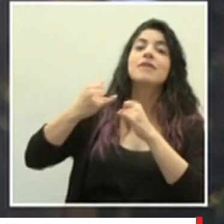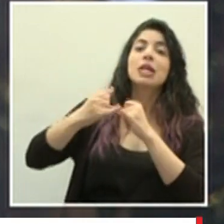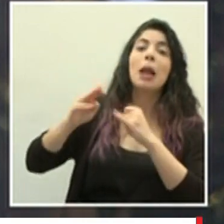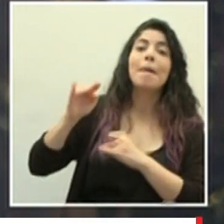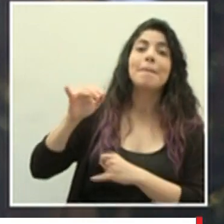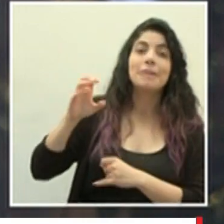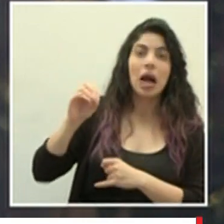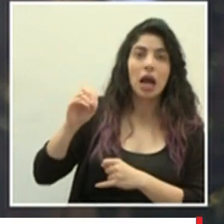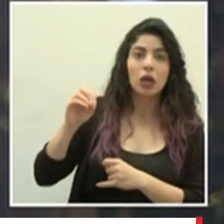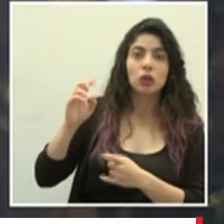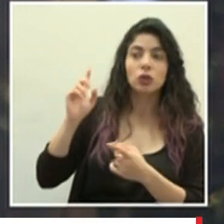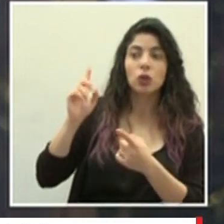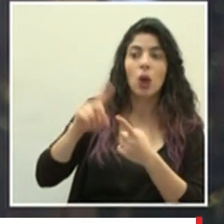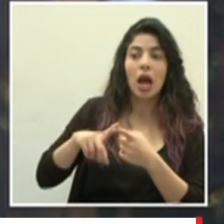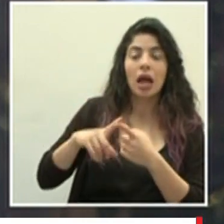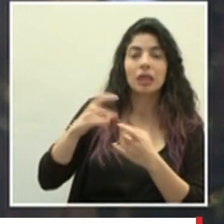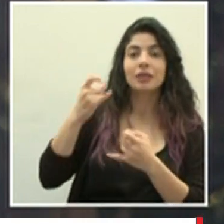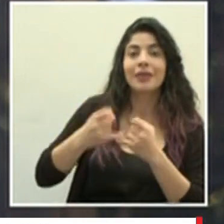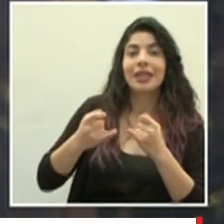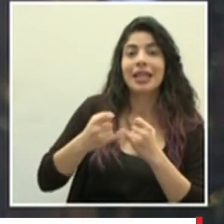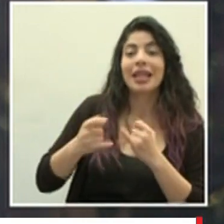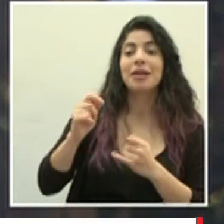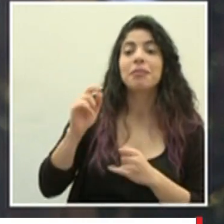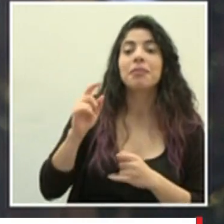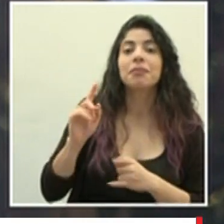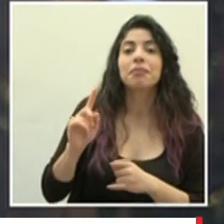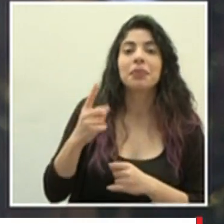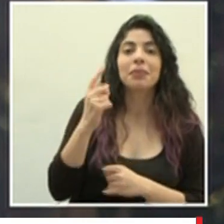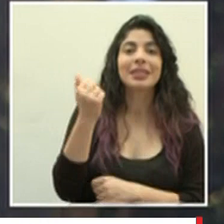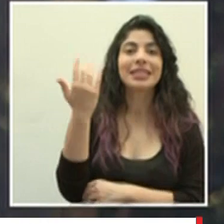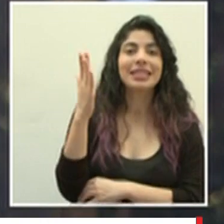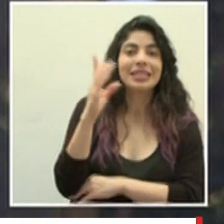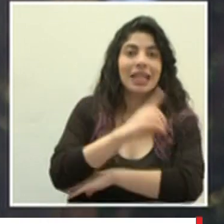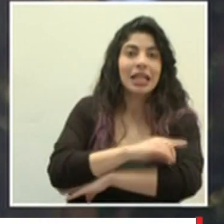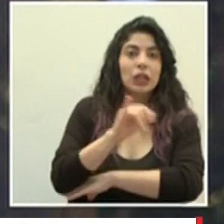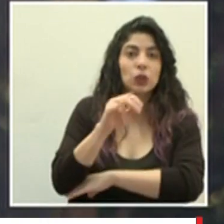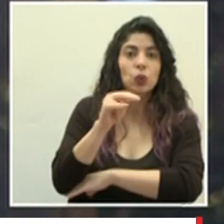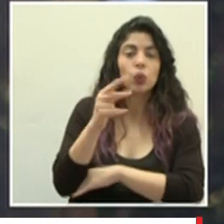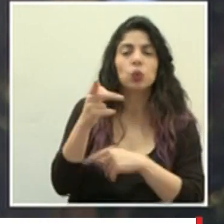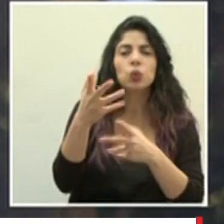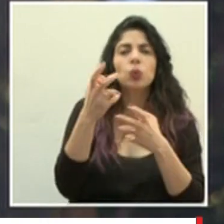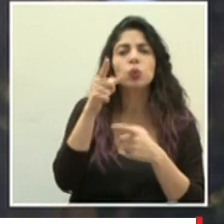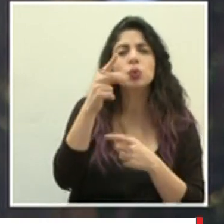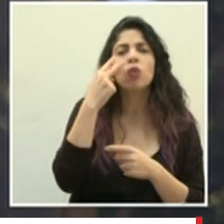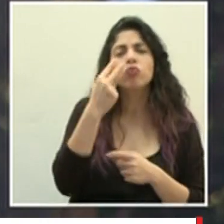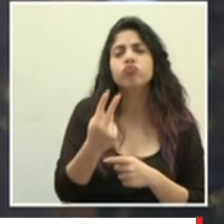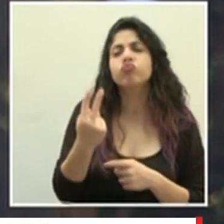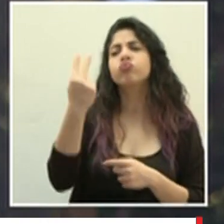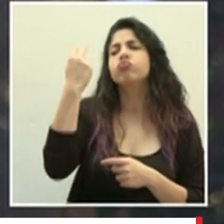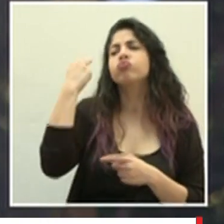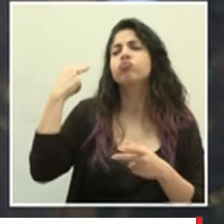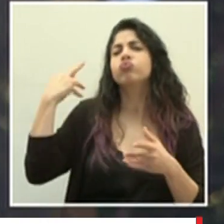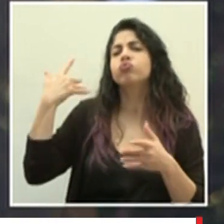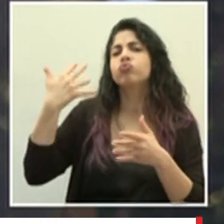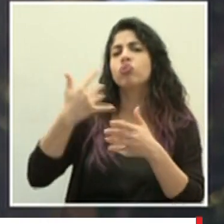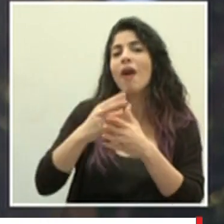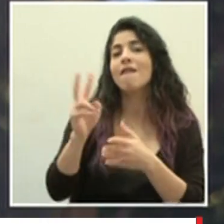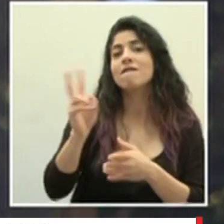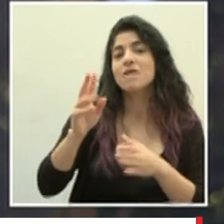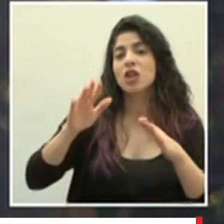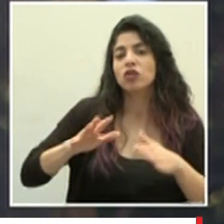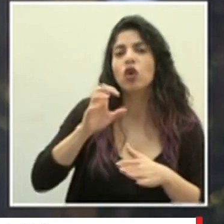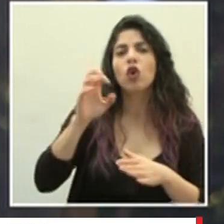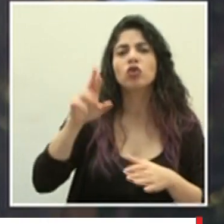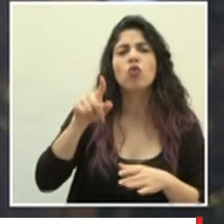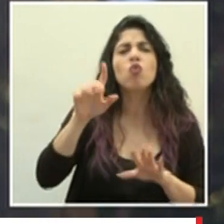a esta ya finalizada la primera quincena de junio, quería saber su valoración del comportamiento del virus en Costa Rica. ¿Cómo